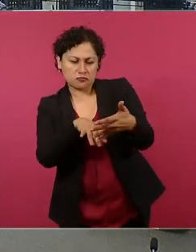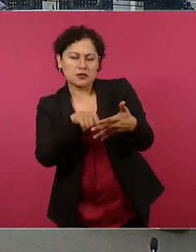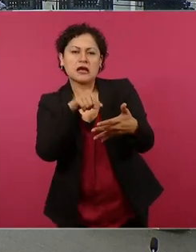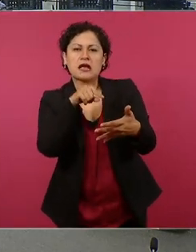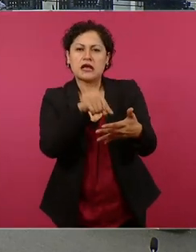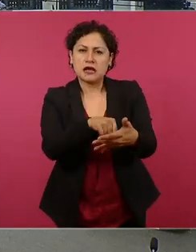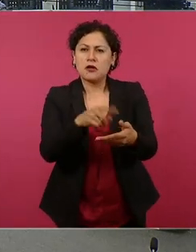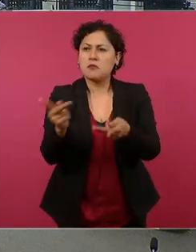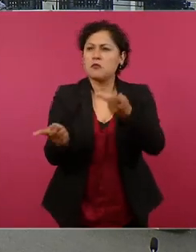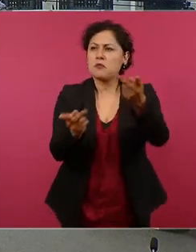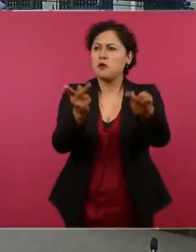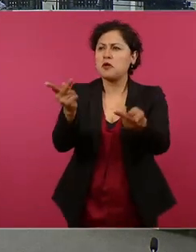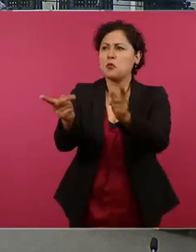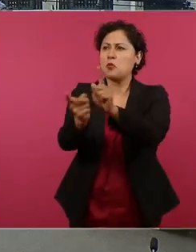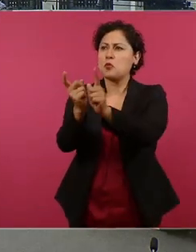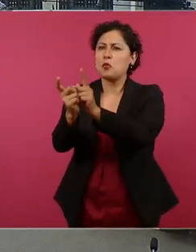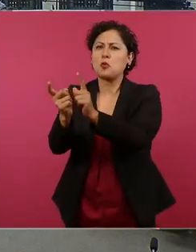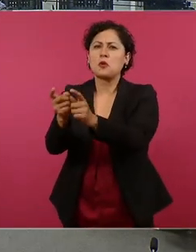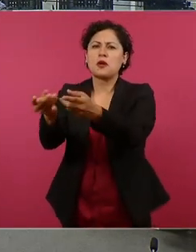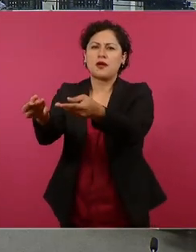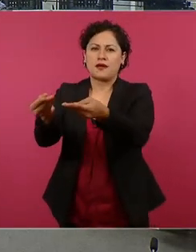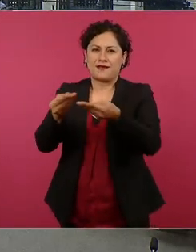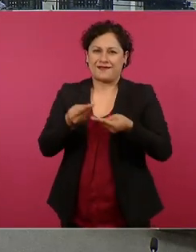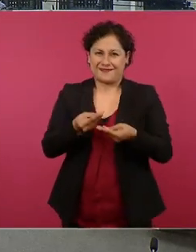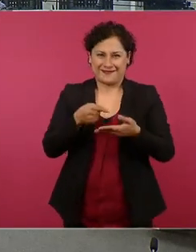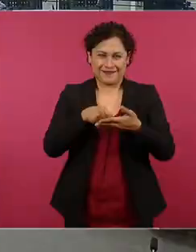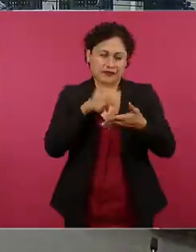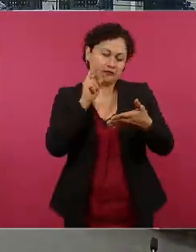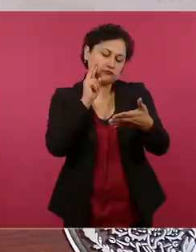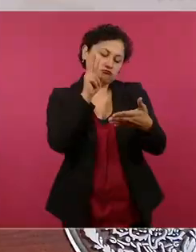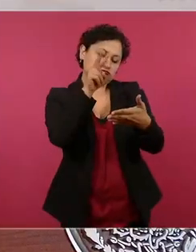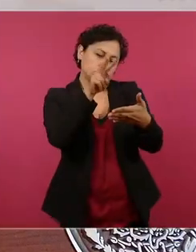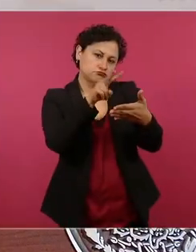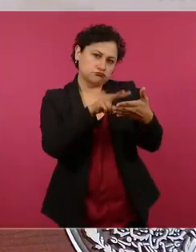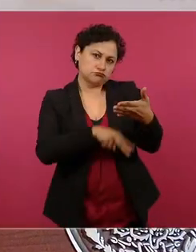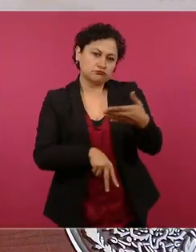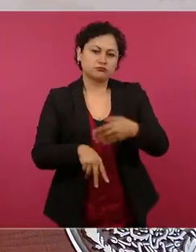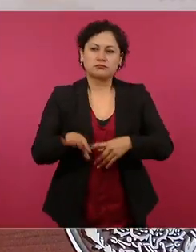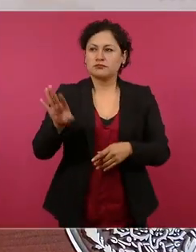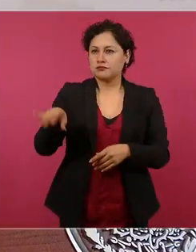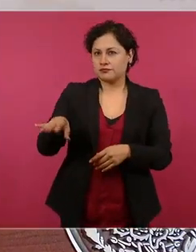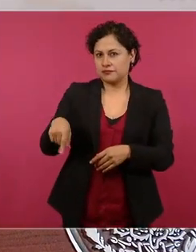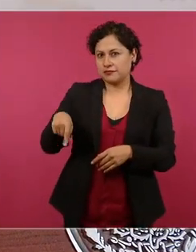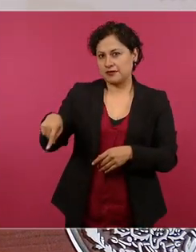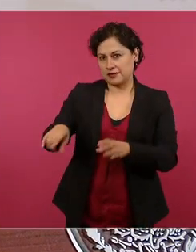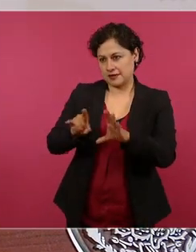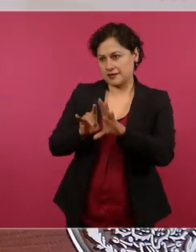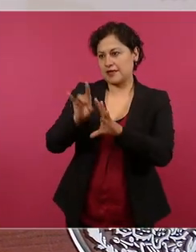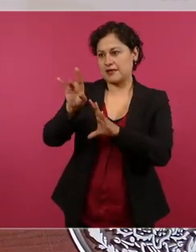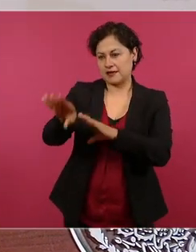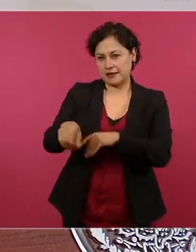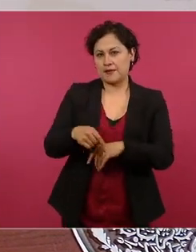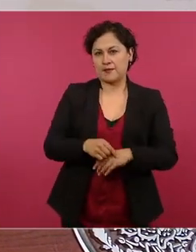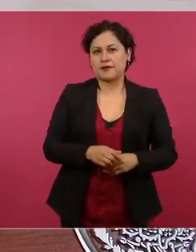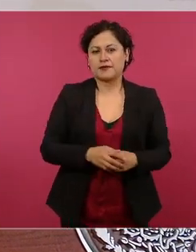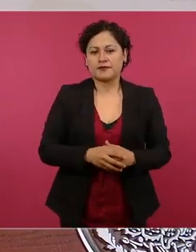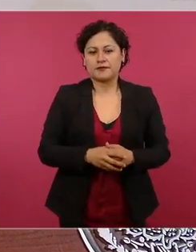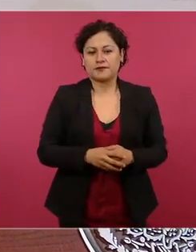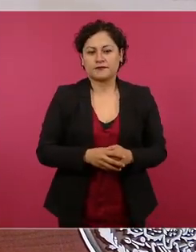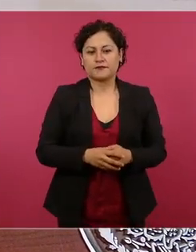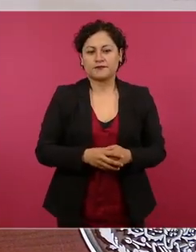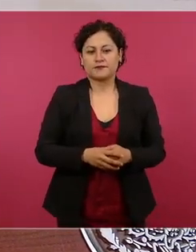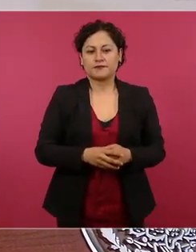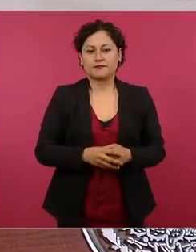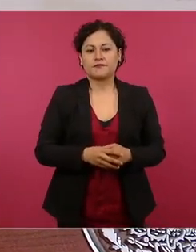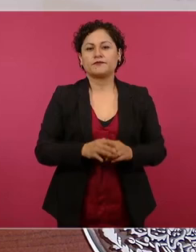regalan, a ver si Laurita te la manda, nada más que solo